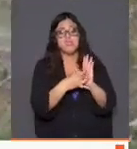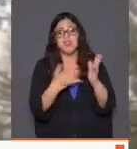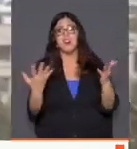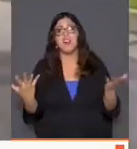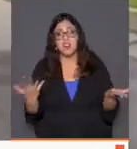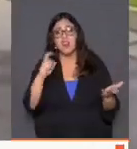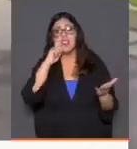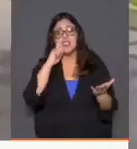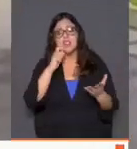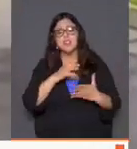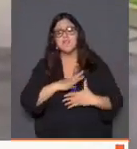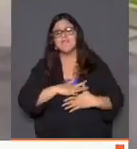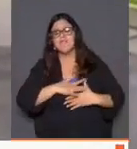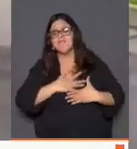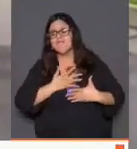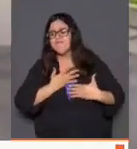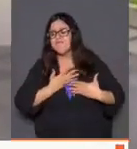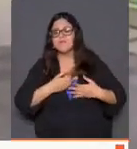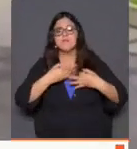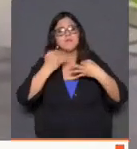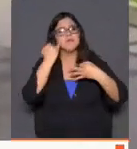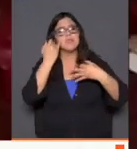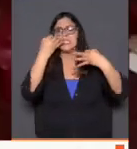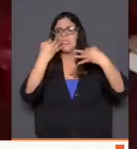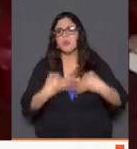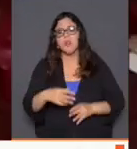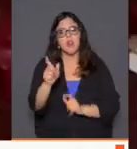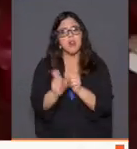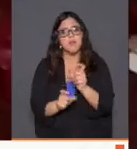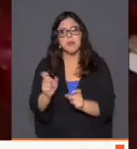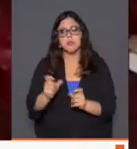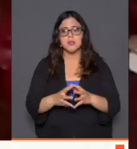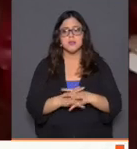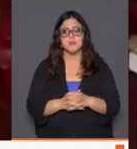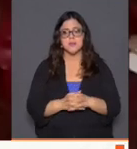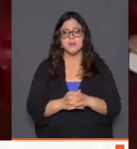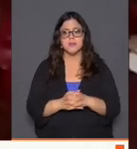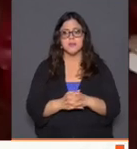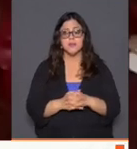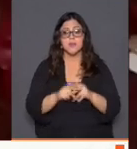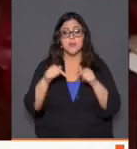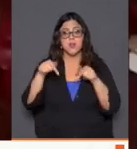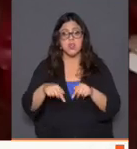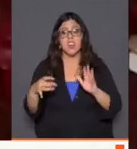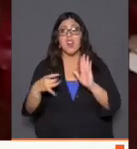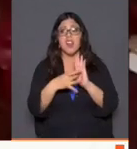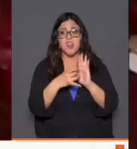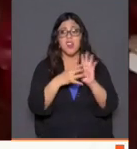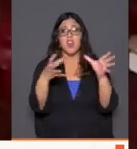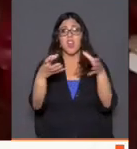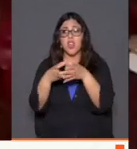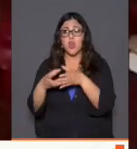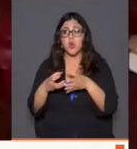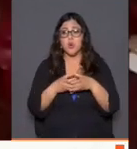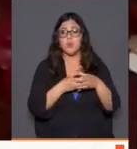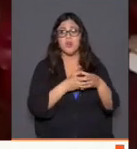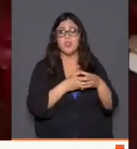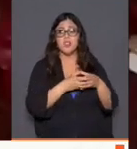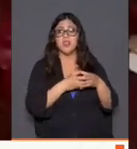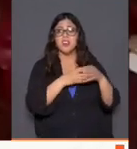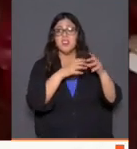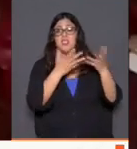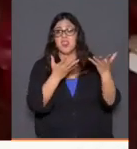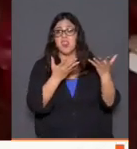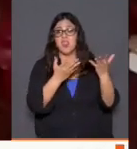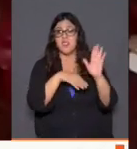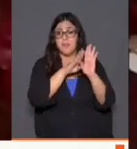mayor sentimiento de inseguridad en la ciudadanía. Hoy día, la delincuencia, el grupo etario ha bajado, es decir, menos edad,